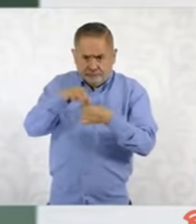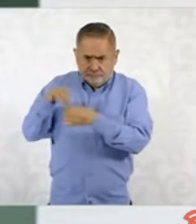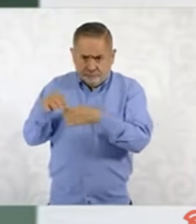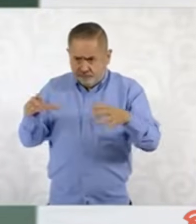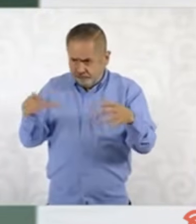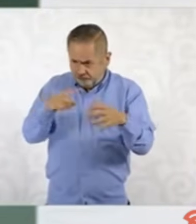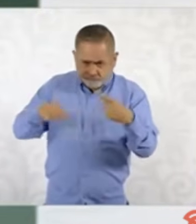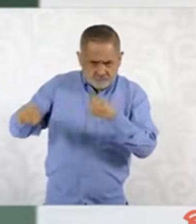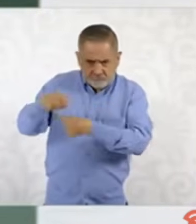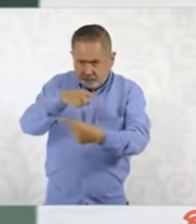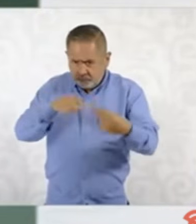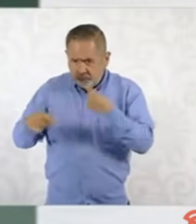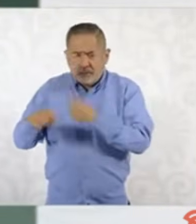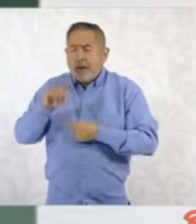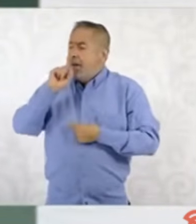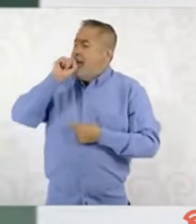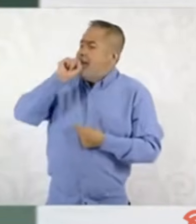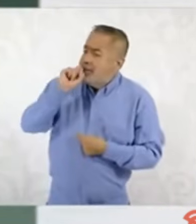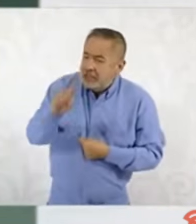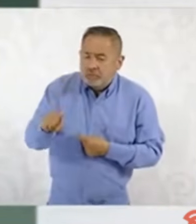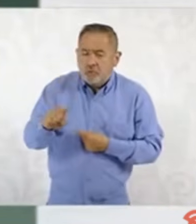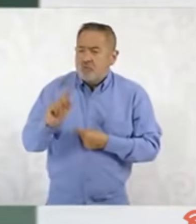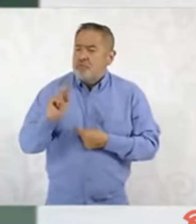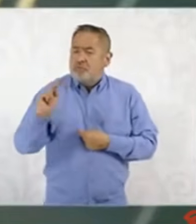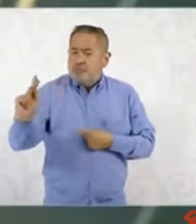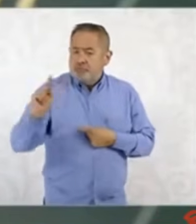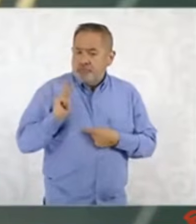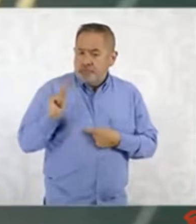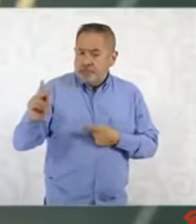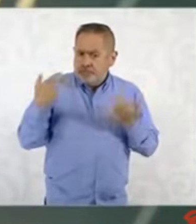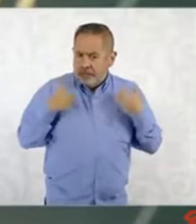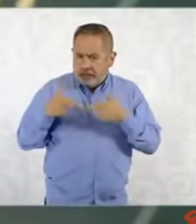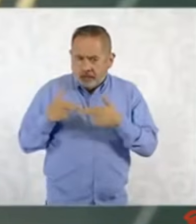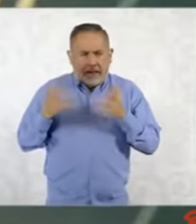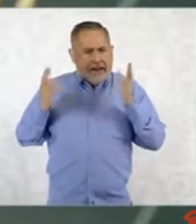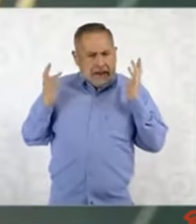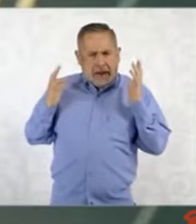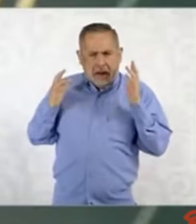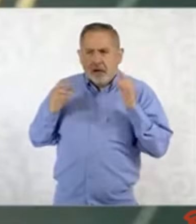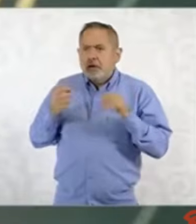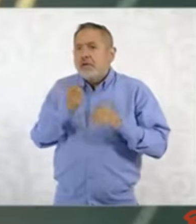sean decisiones entre pares, un grupo que se elija de